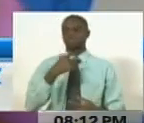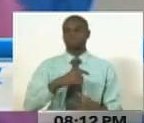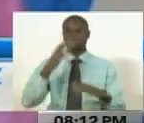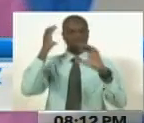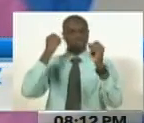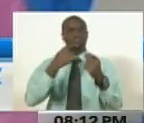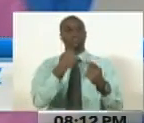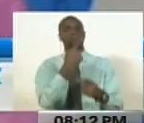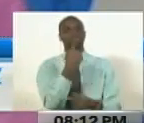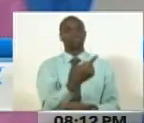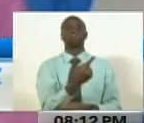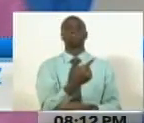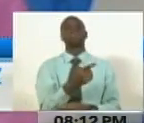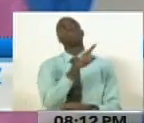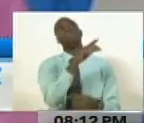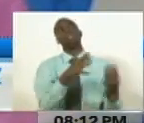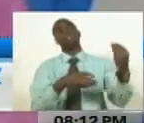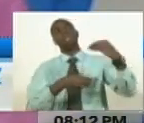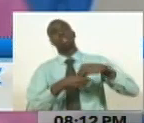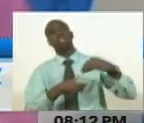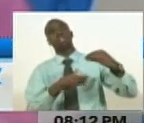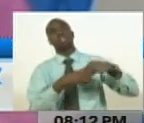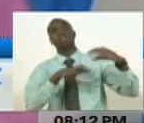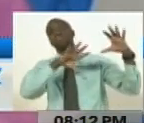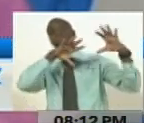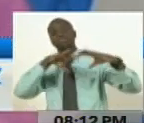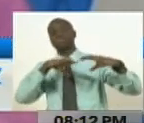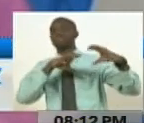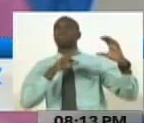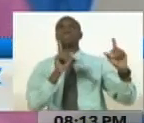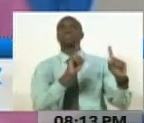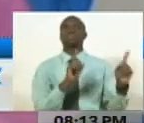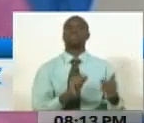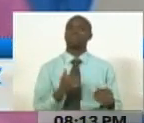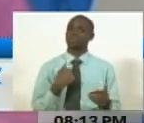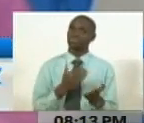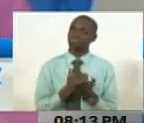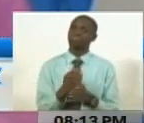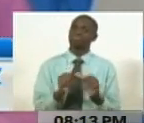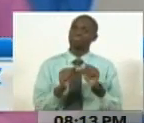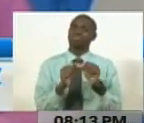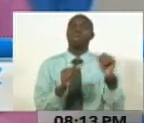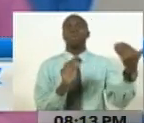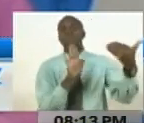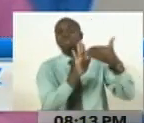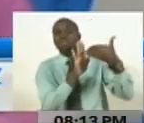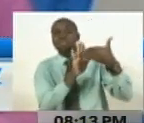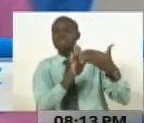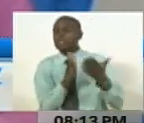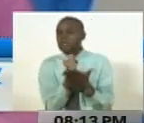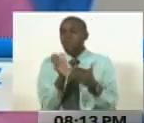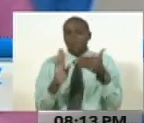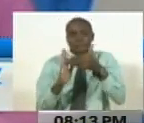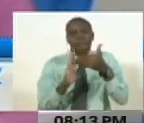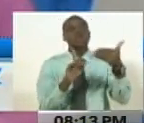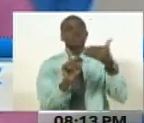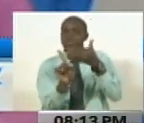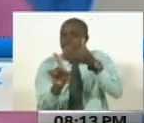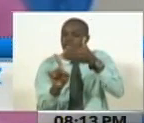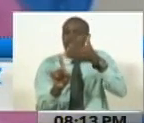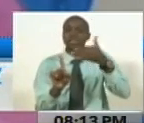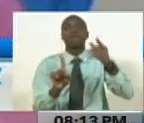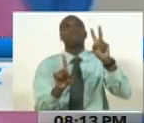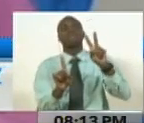el cierre de mi intervención, de proseguir este acoso a Venezuela,